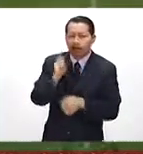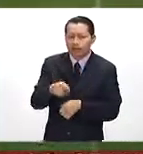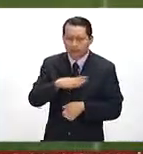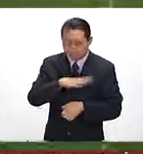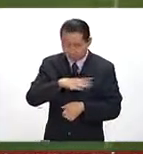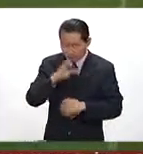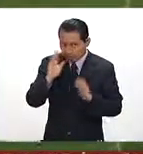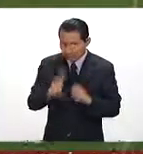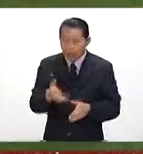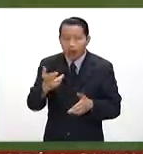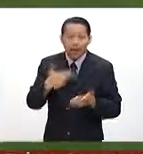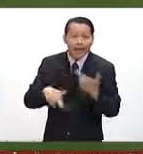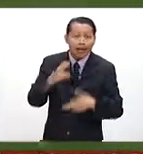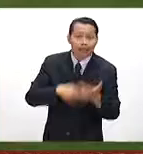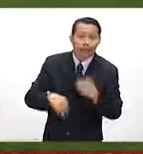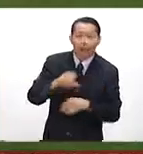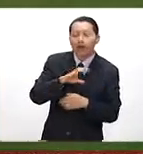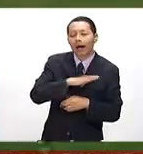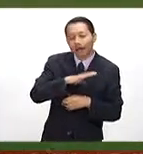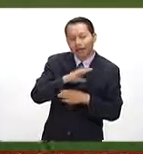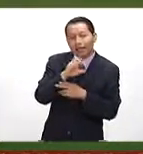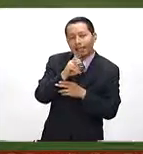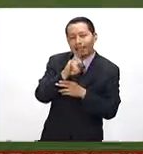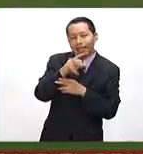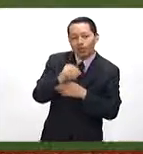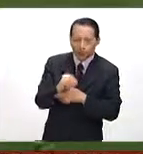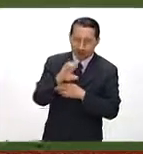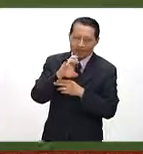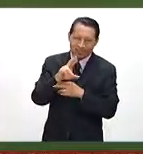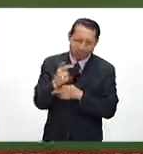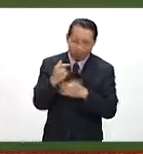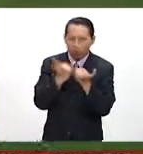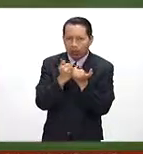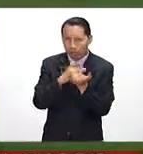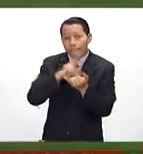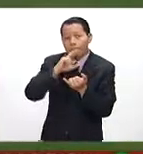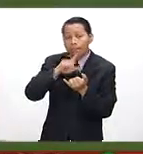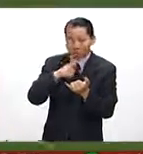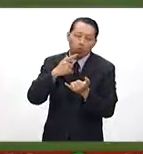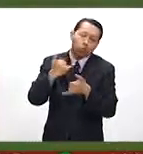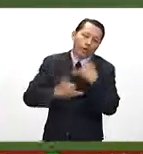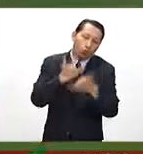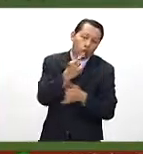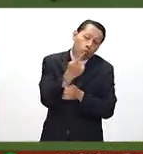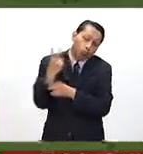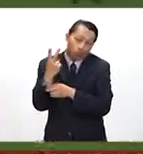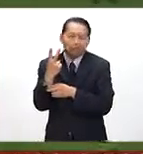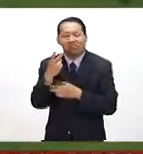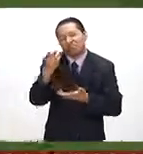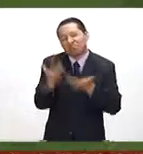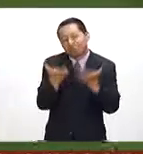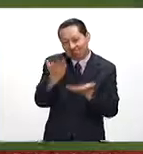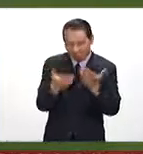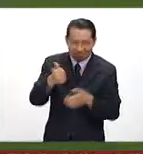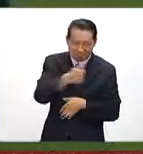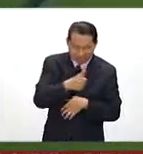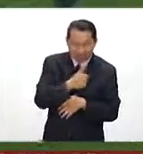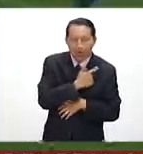de regreso Cristiano Ronaldo, la gran figura, uno de los mejores jugadores del mundo, el 1 o el 2, depende del gusto. Bueno, pues va a